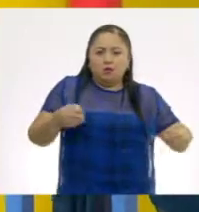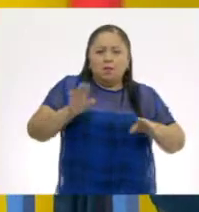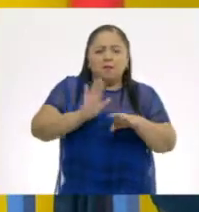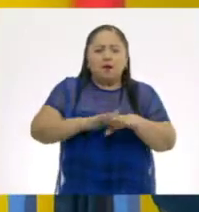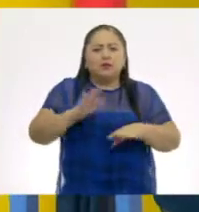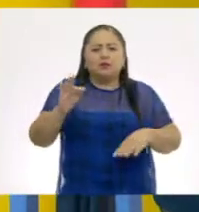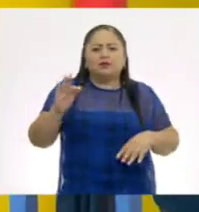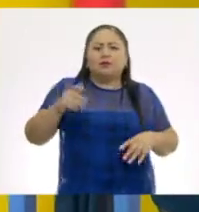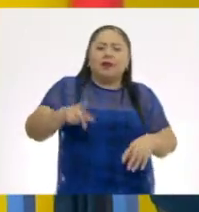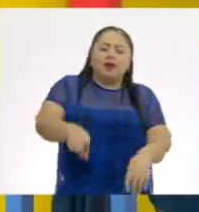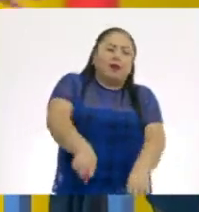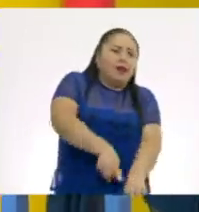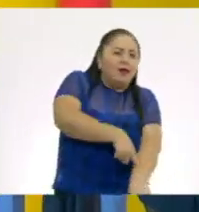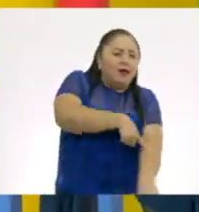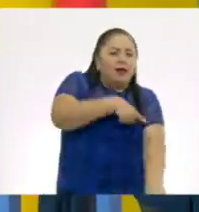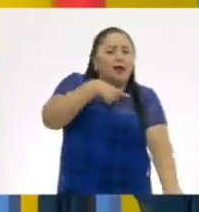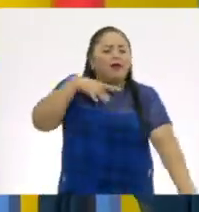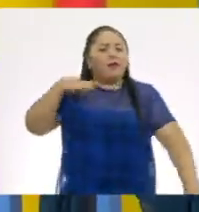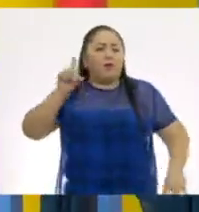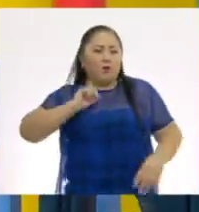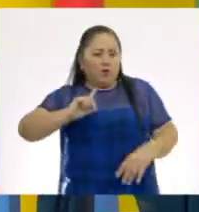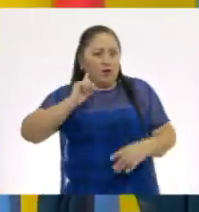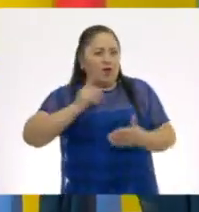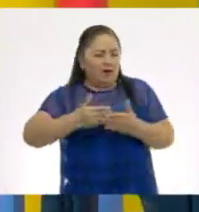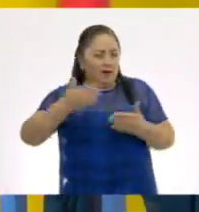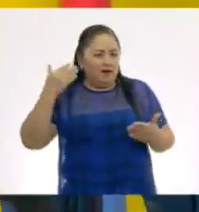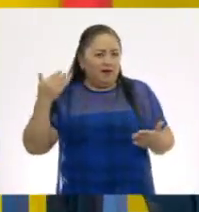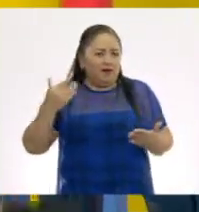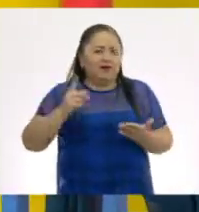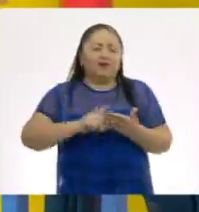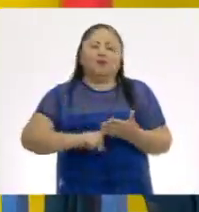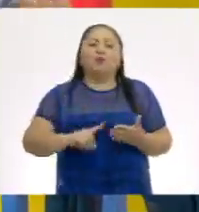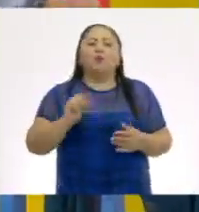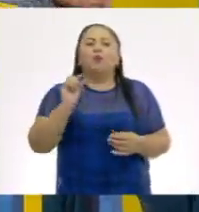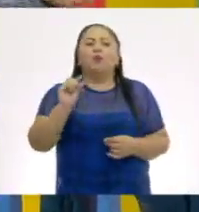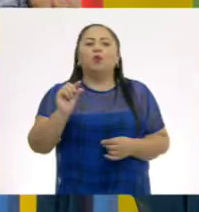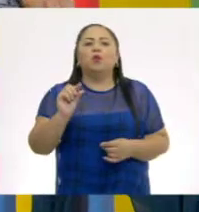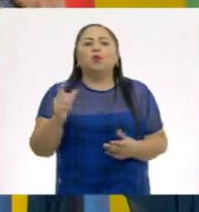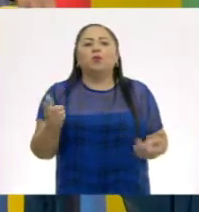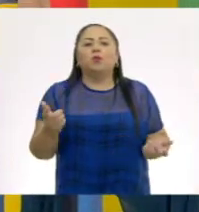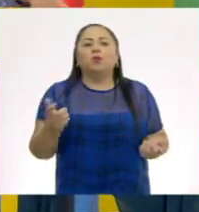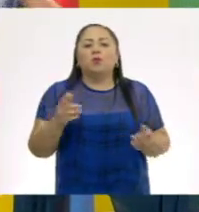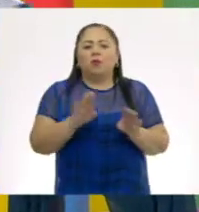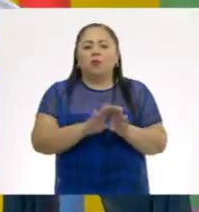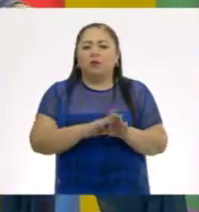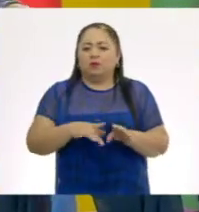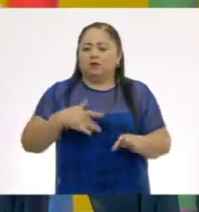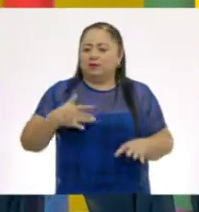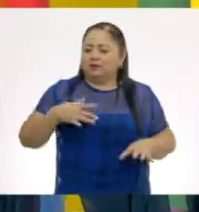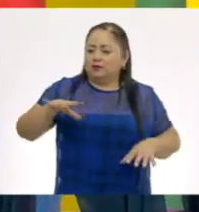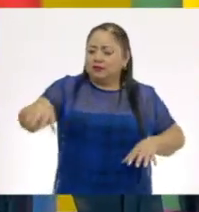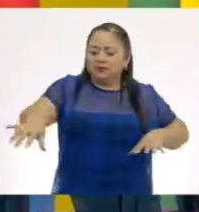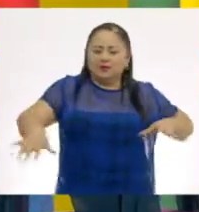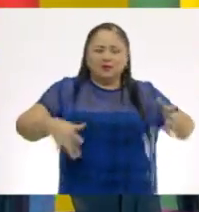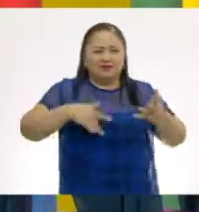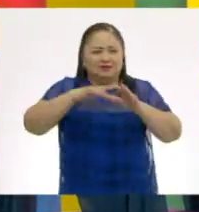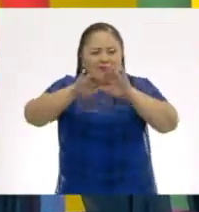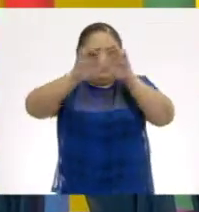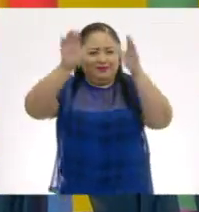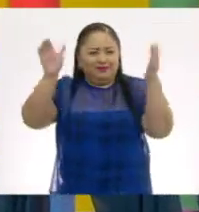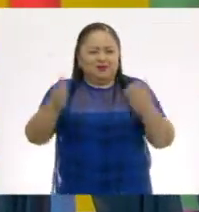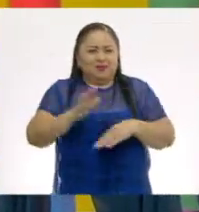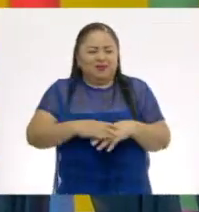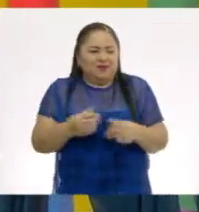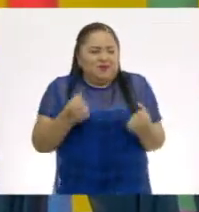más largos, ¿no? Fuera de nuestro, un poco de nuestro alcance, de nuestra kinesfera. Con